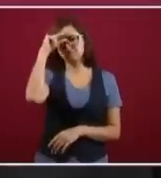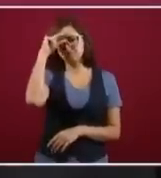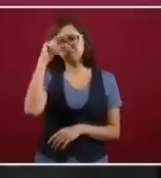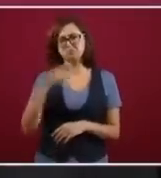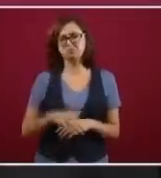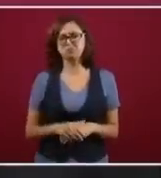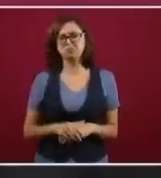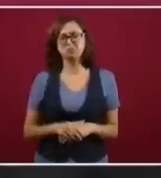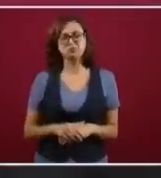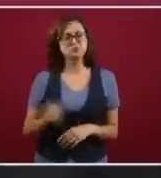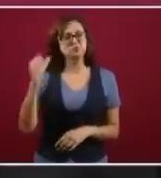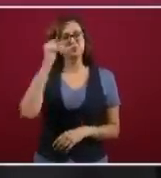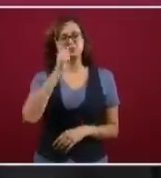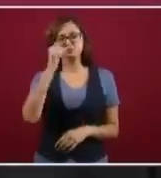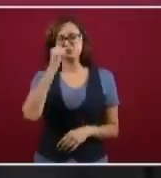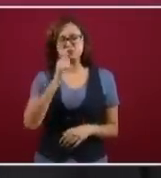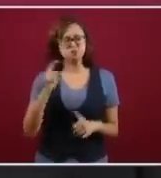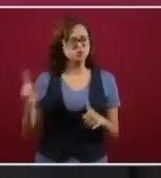invocaban la razón de Estado